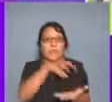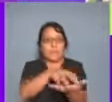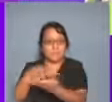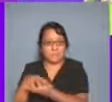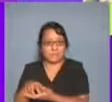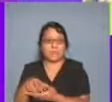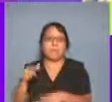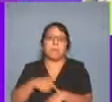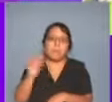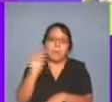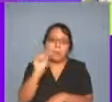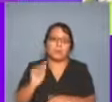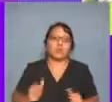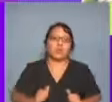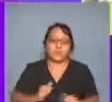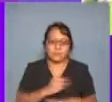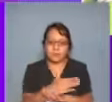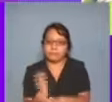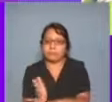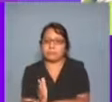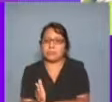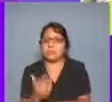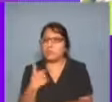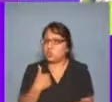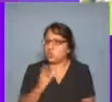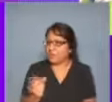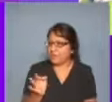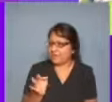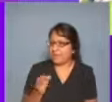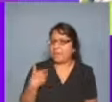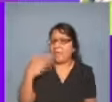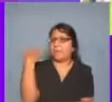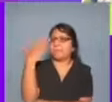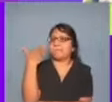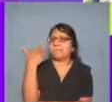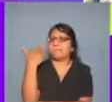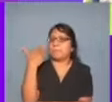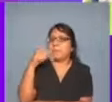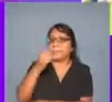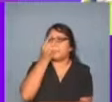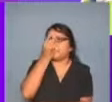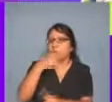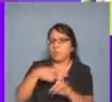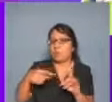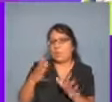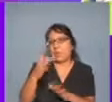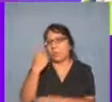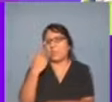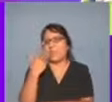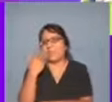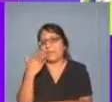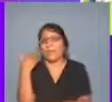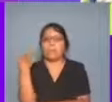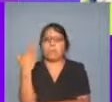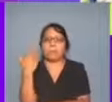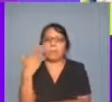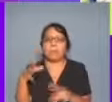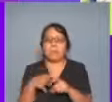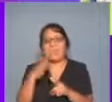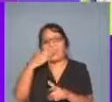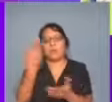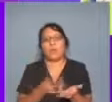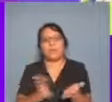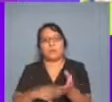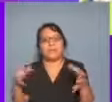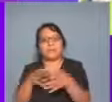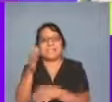en un rato o más tarde per yo tenía entendido que se iban a reunir había una conferencia de prensa ahora a las 12:30 1 y que iban a reunirse A las 6 de la tarde